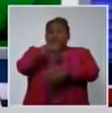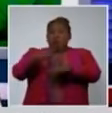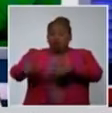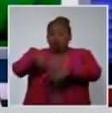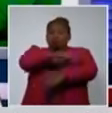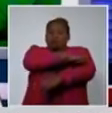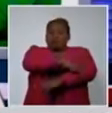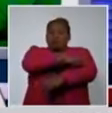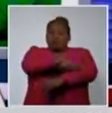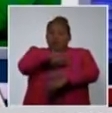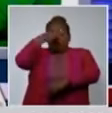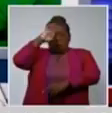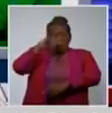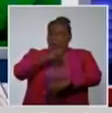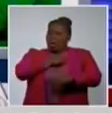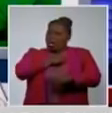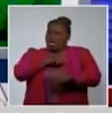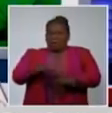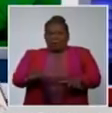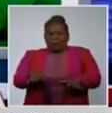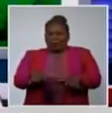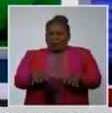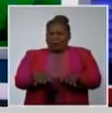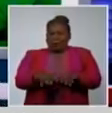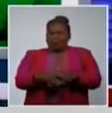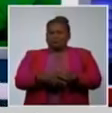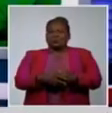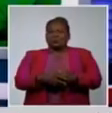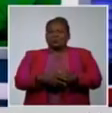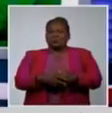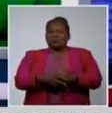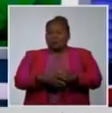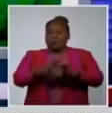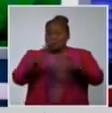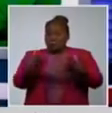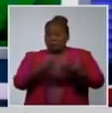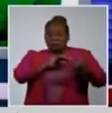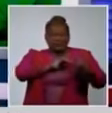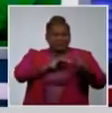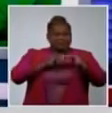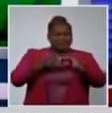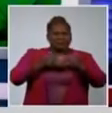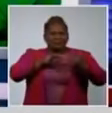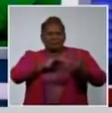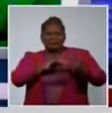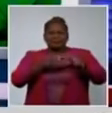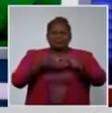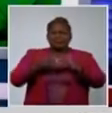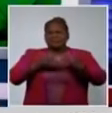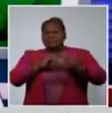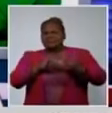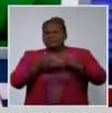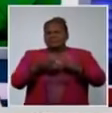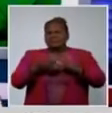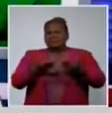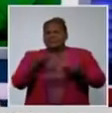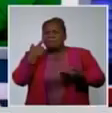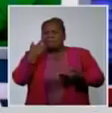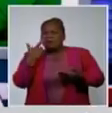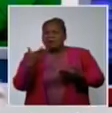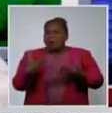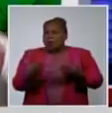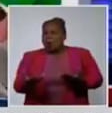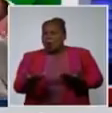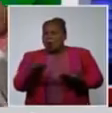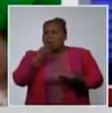de ejemplo como cuando el mundo pero toda esta discusión como que podemos ver cada proyecto en la canacar